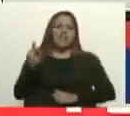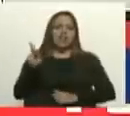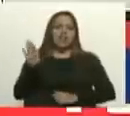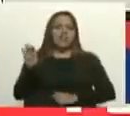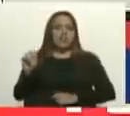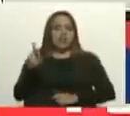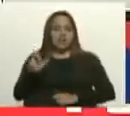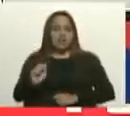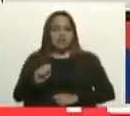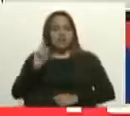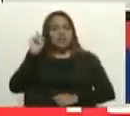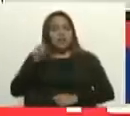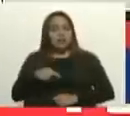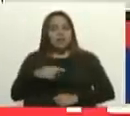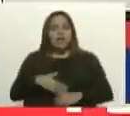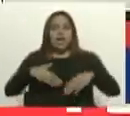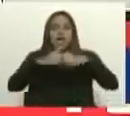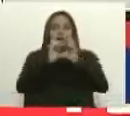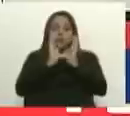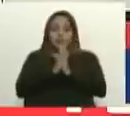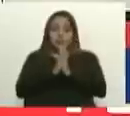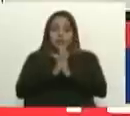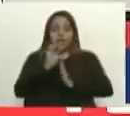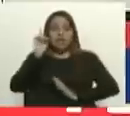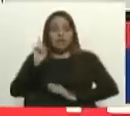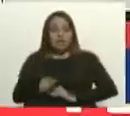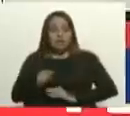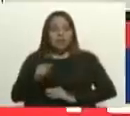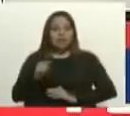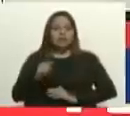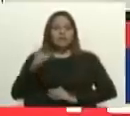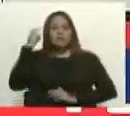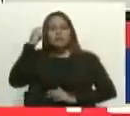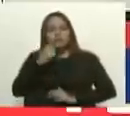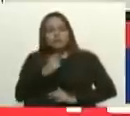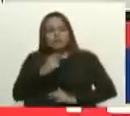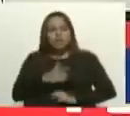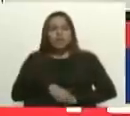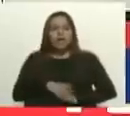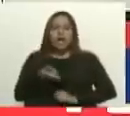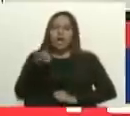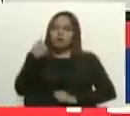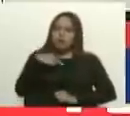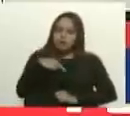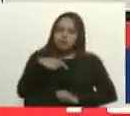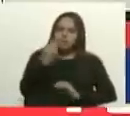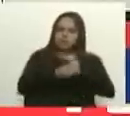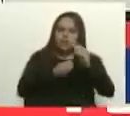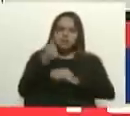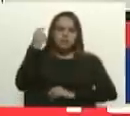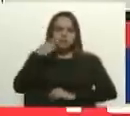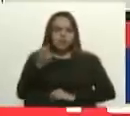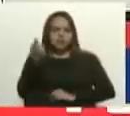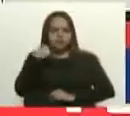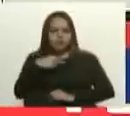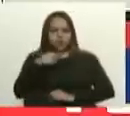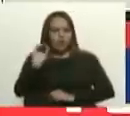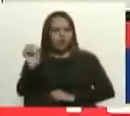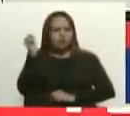Anzoátegui, en Mapire, en Sucre, Marigüitar. Eso fue ayer, Jesús, ayer, ayer, el